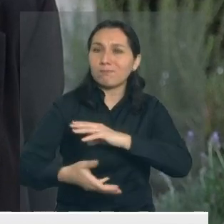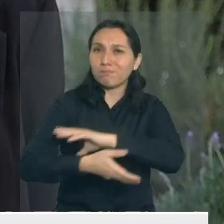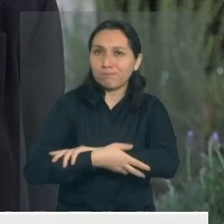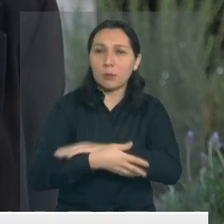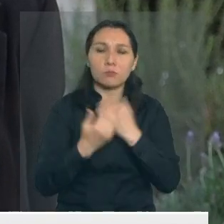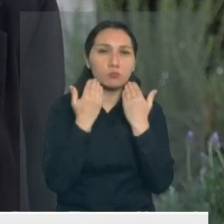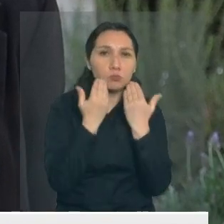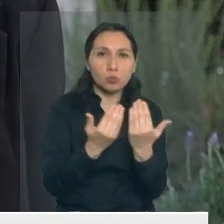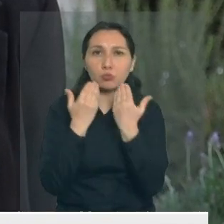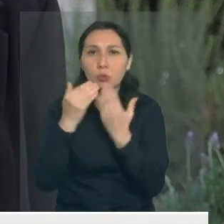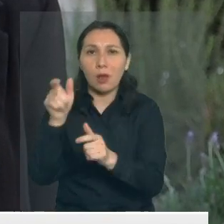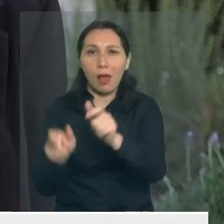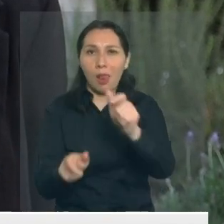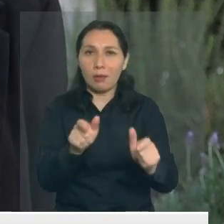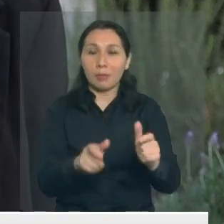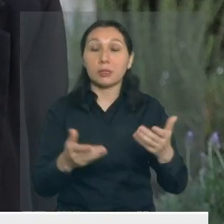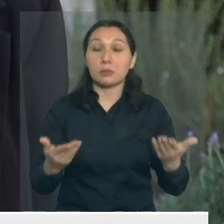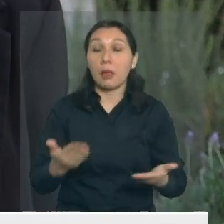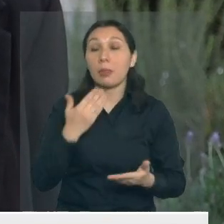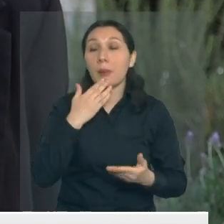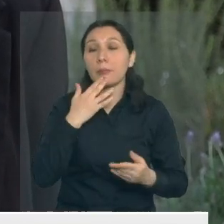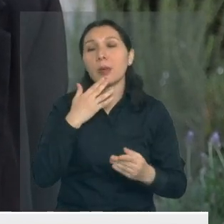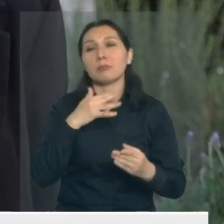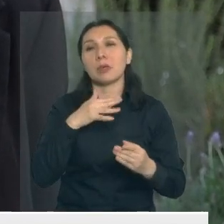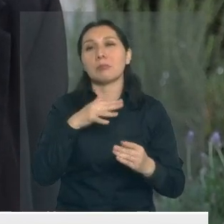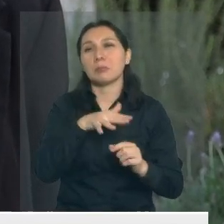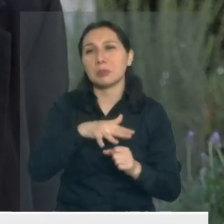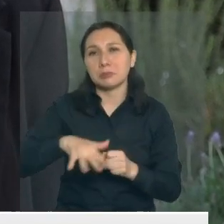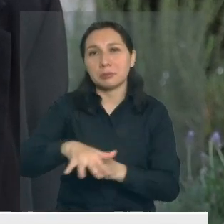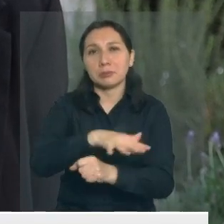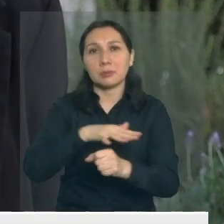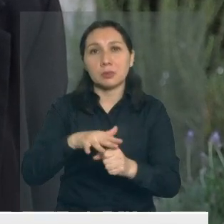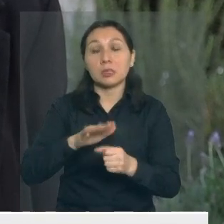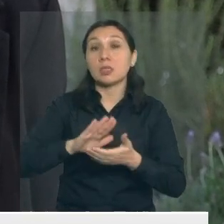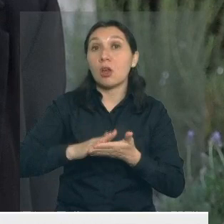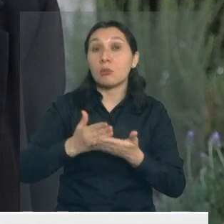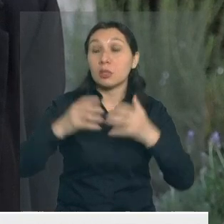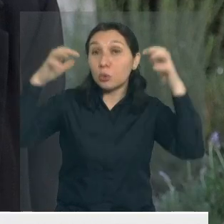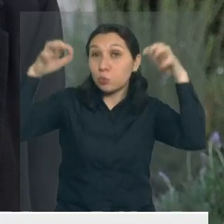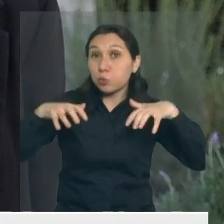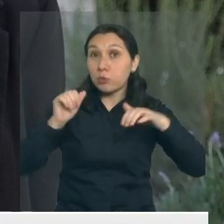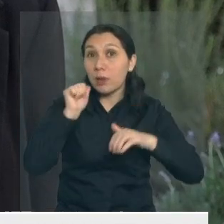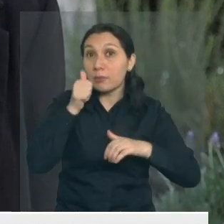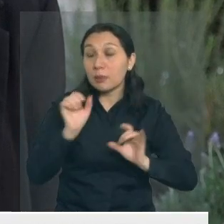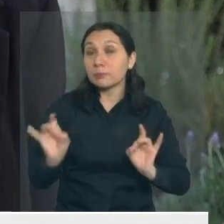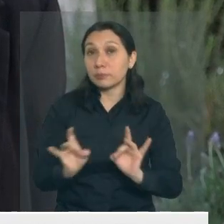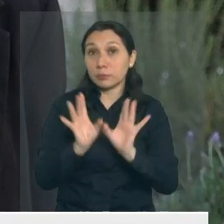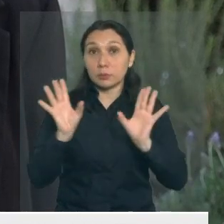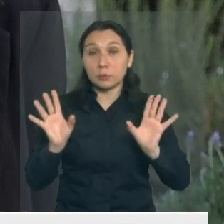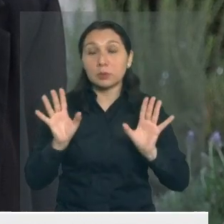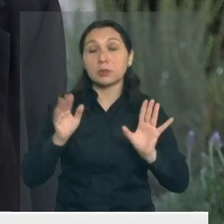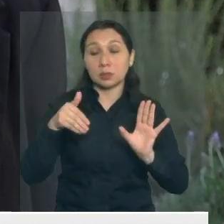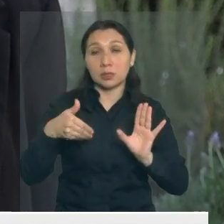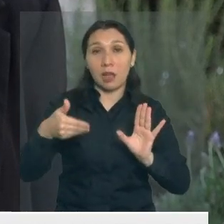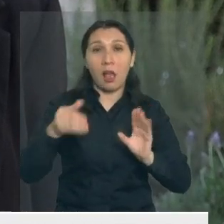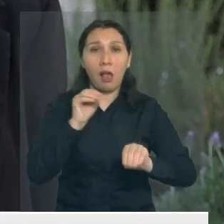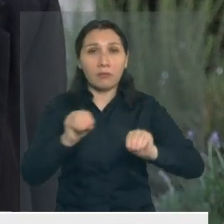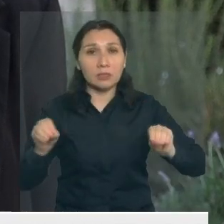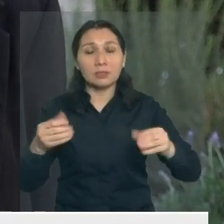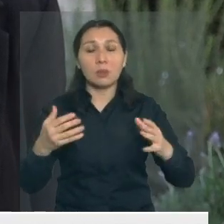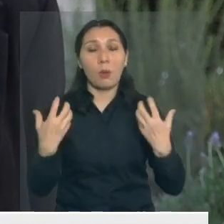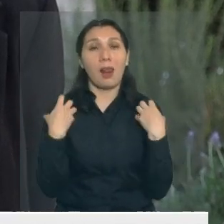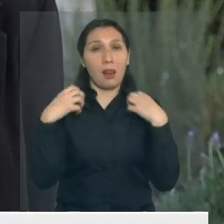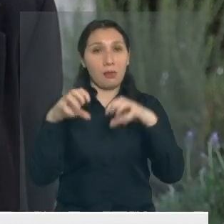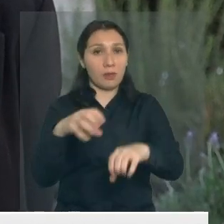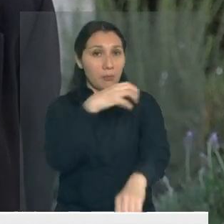de las personas. Así también, en el contexto de los pronósticos de lluvias que existen, hemos estado trabajando con los